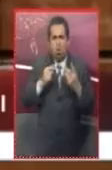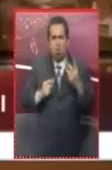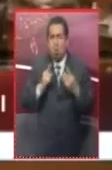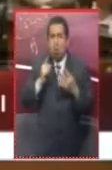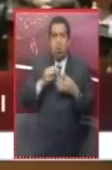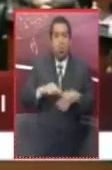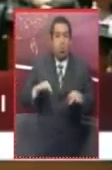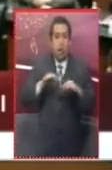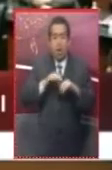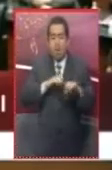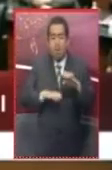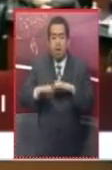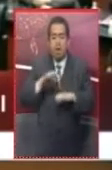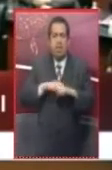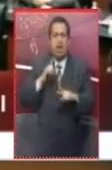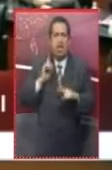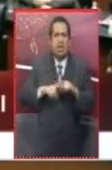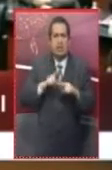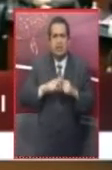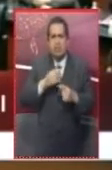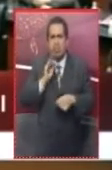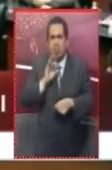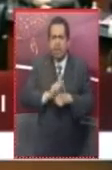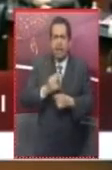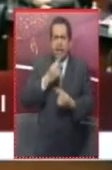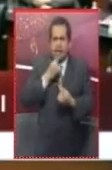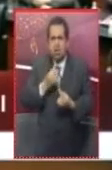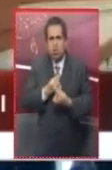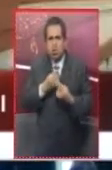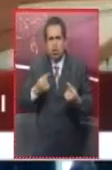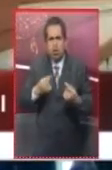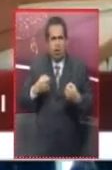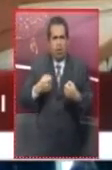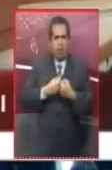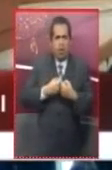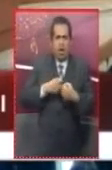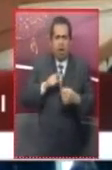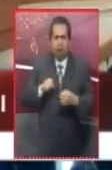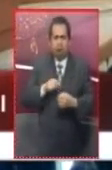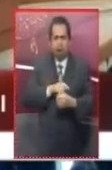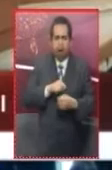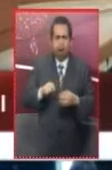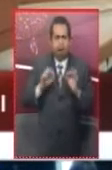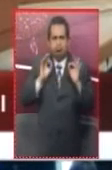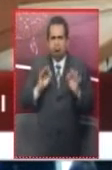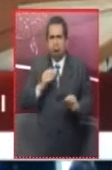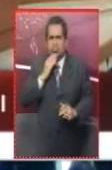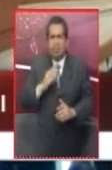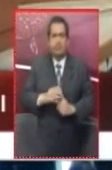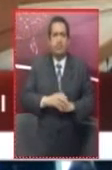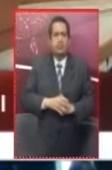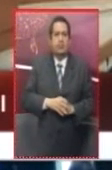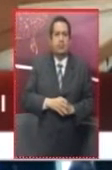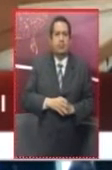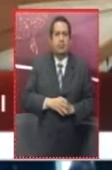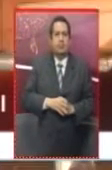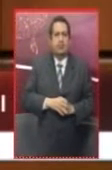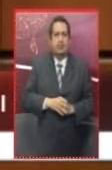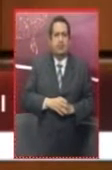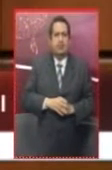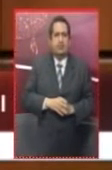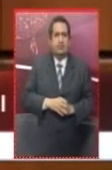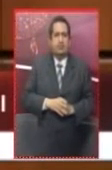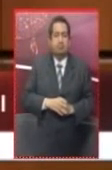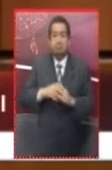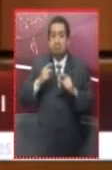de la embajada será la protección de niñas y niños migrantes y fortalecer la frontera entre ambas naciones.